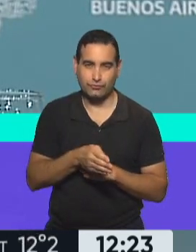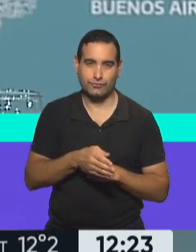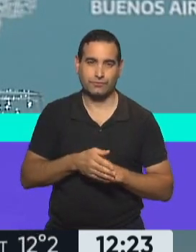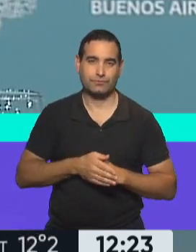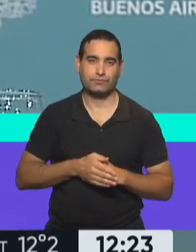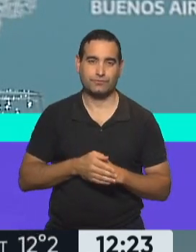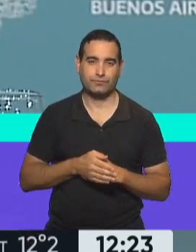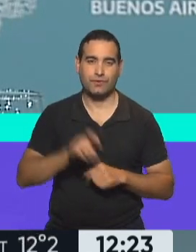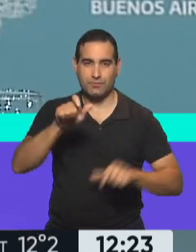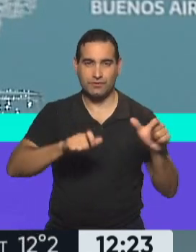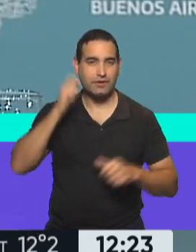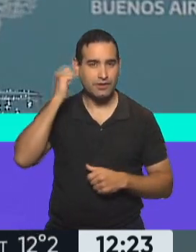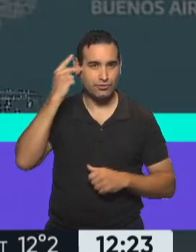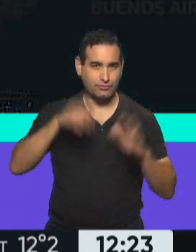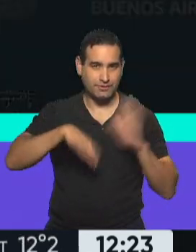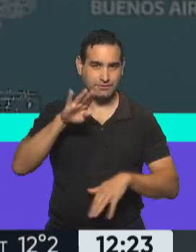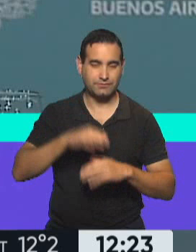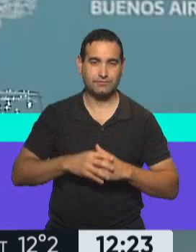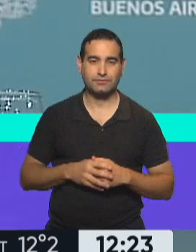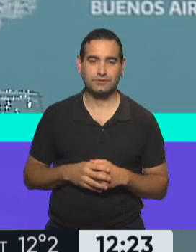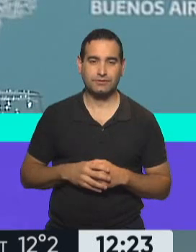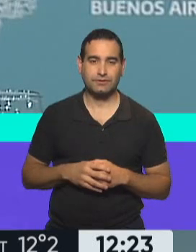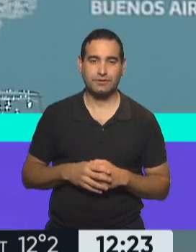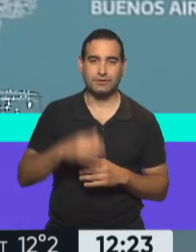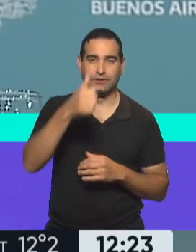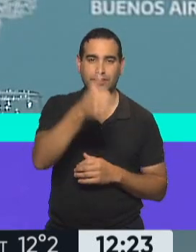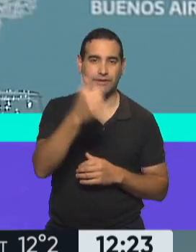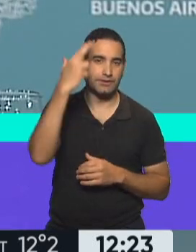población mayor de 18 años.